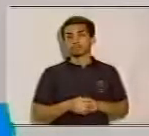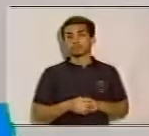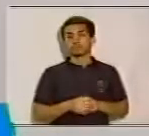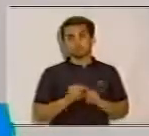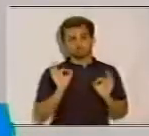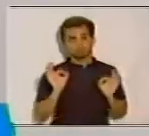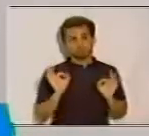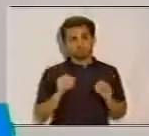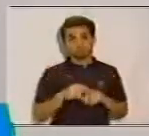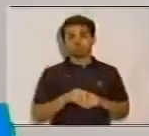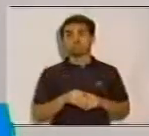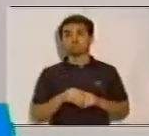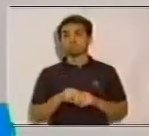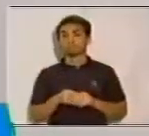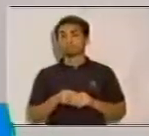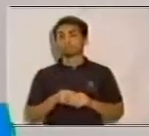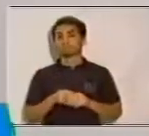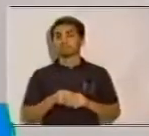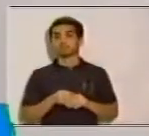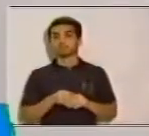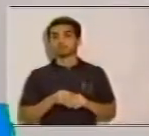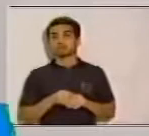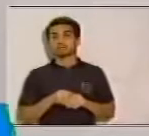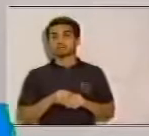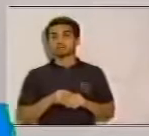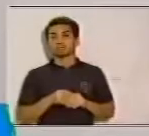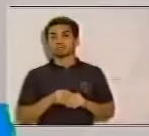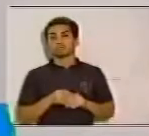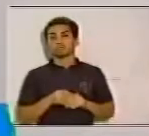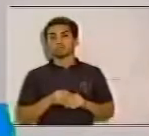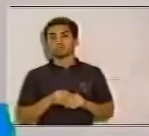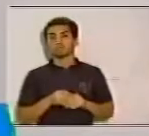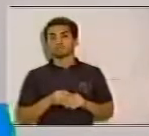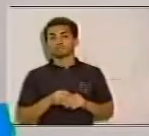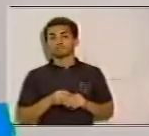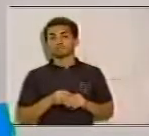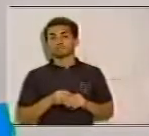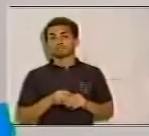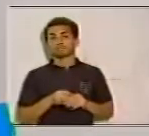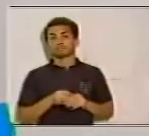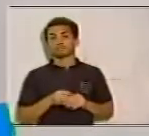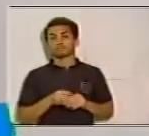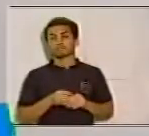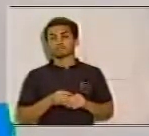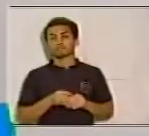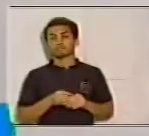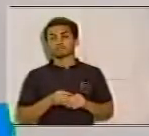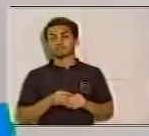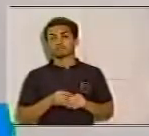¿Estamos bien? Y todo lo sacamos con un par de circunferencias, ¿se dan cuenta?